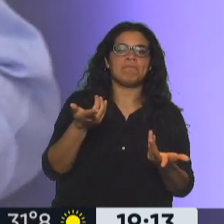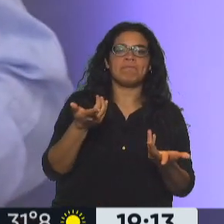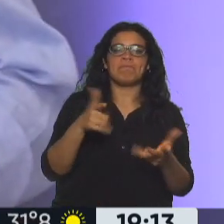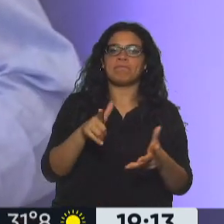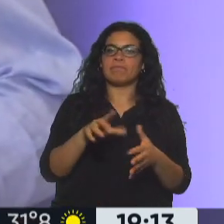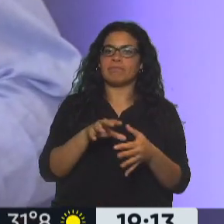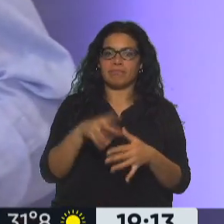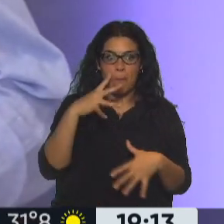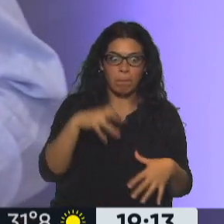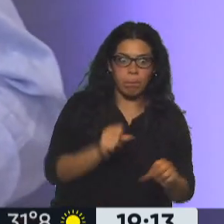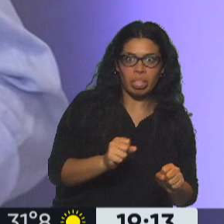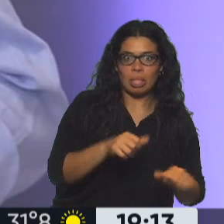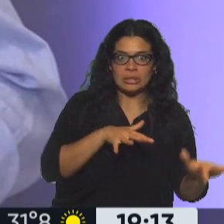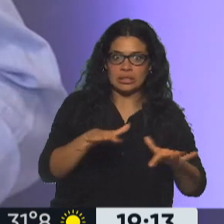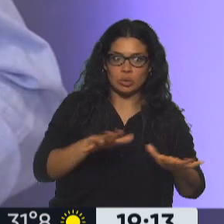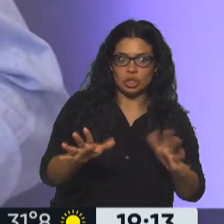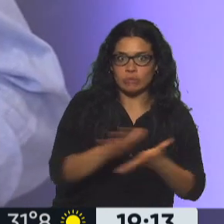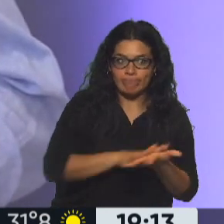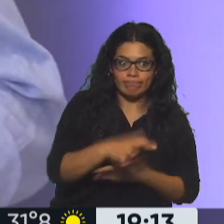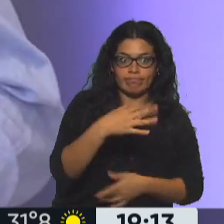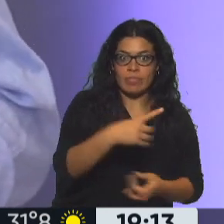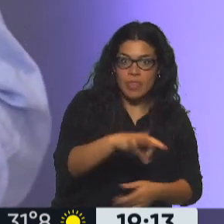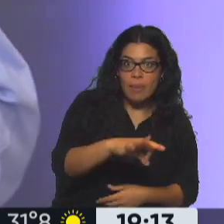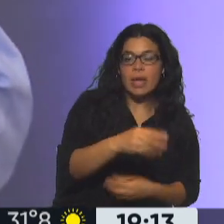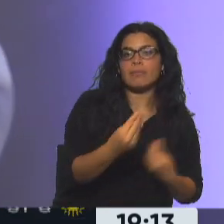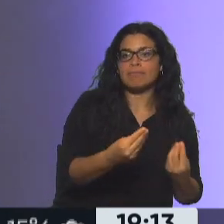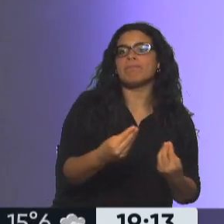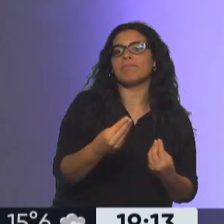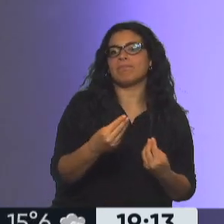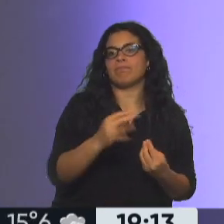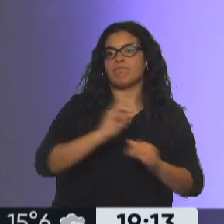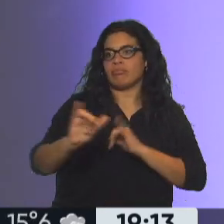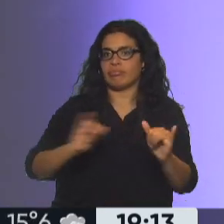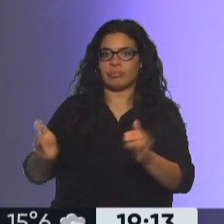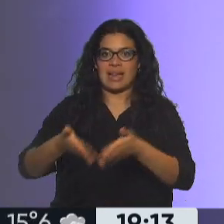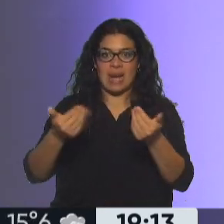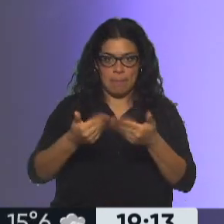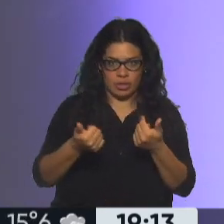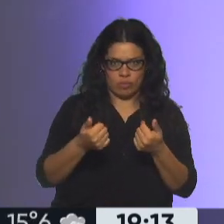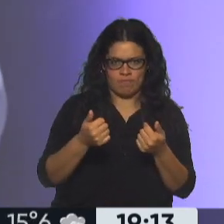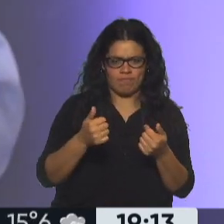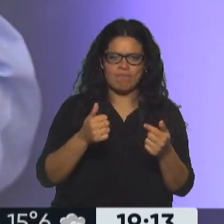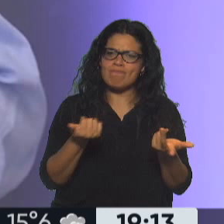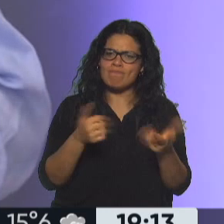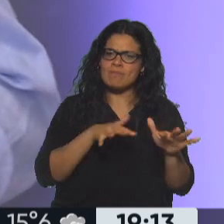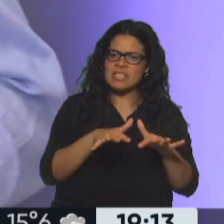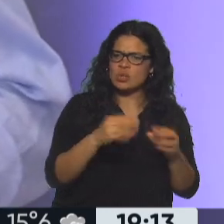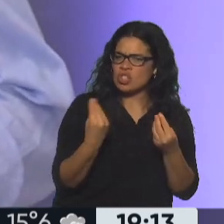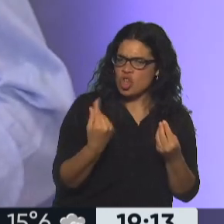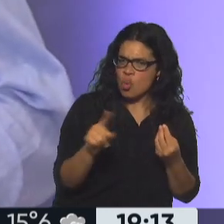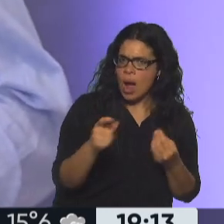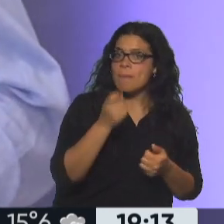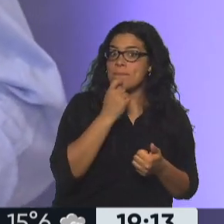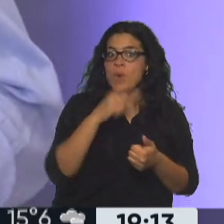por nuestros apoderados del Frente Chaqueño, que tuvieron que ver básicamente con dos cuestiones. Por un lado, el robo sistemático